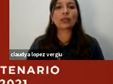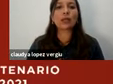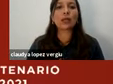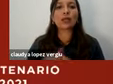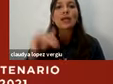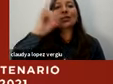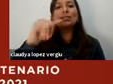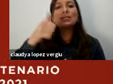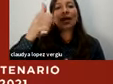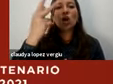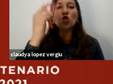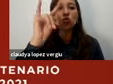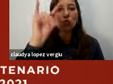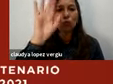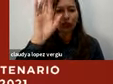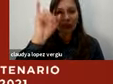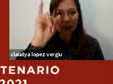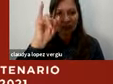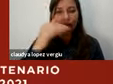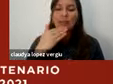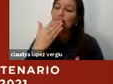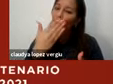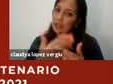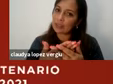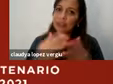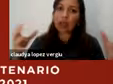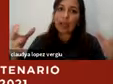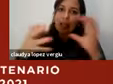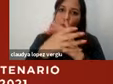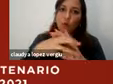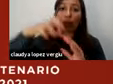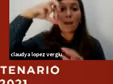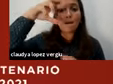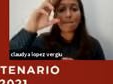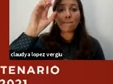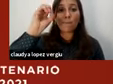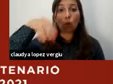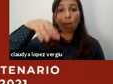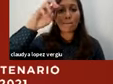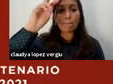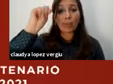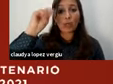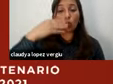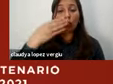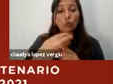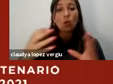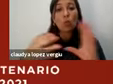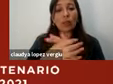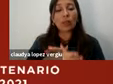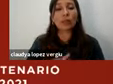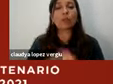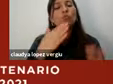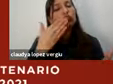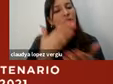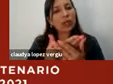Sayuri, bueno, quien es miembro del el equipo de trabajo de igualdad de género en PromPerú. Les agradecemos a cada